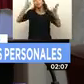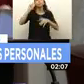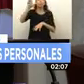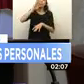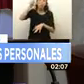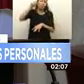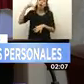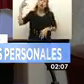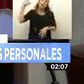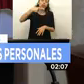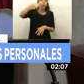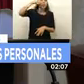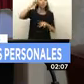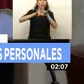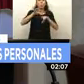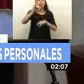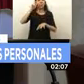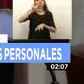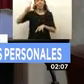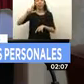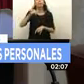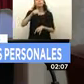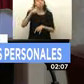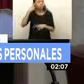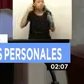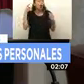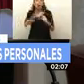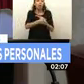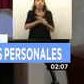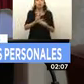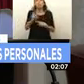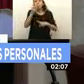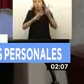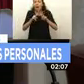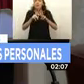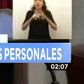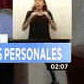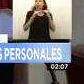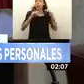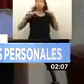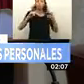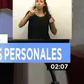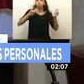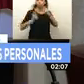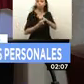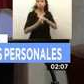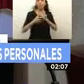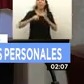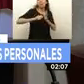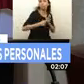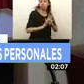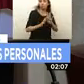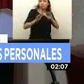estaban en contra del New deal Pese a que era y apuntaba a superar la recesión y la depresión No desde desde el punto de vista